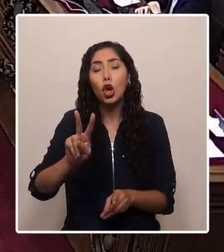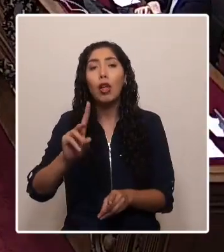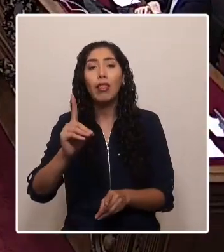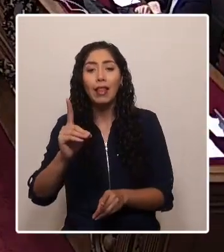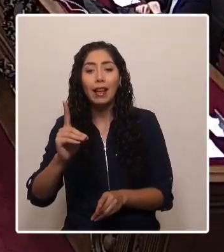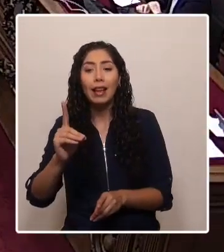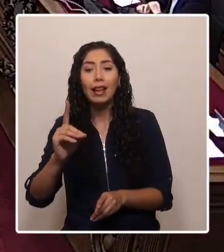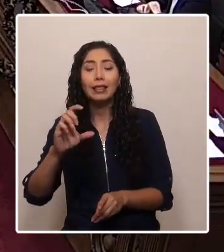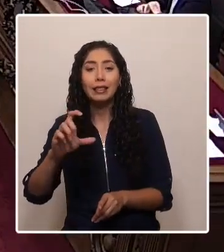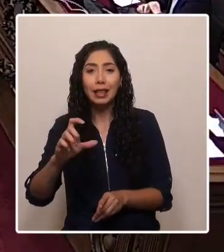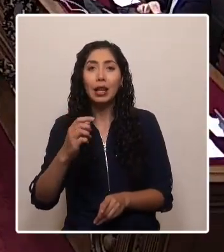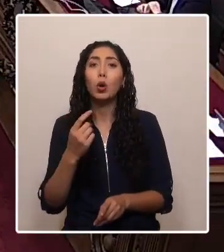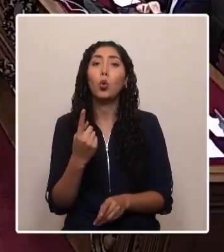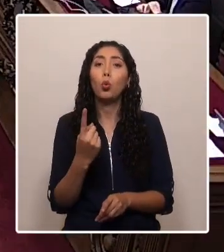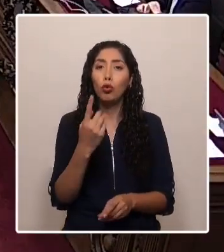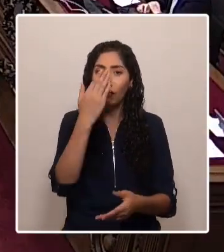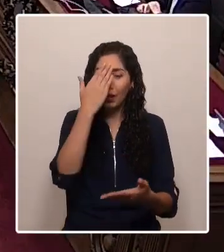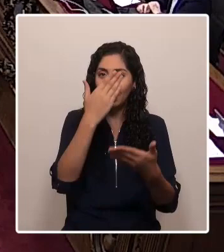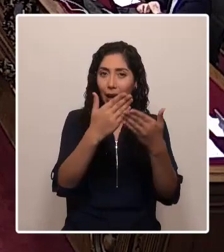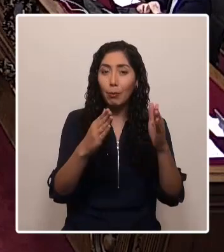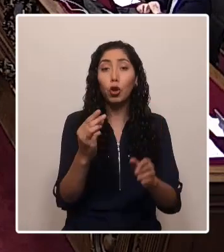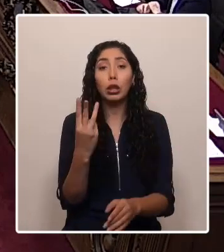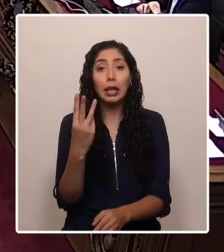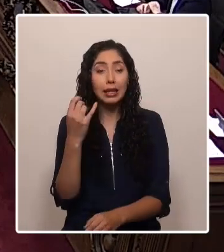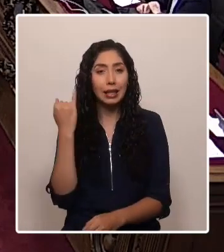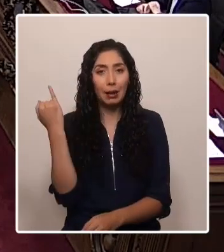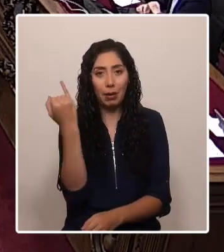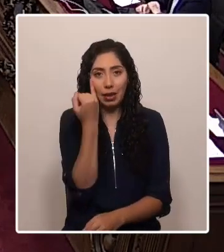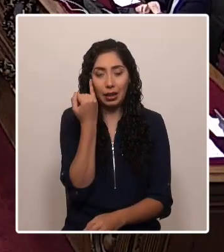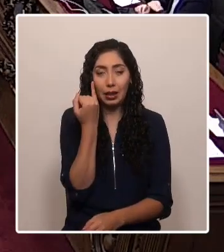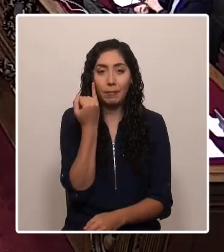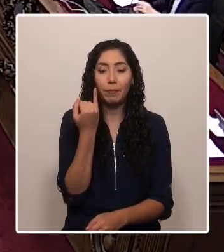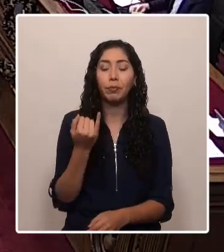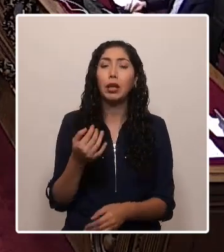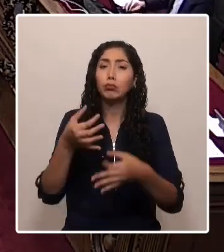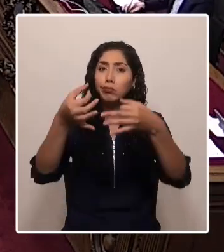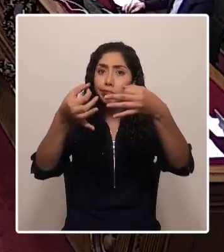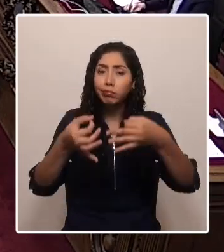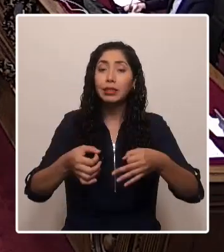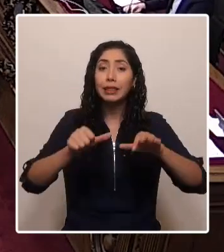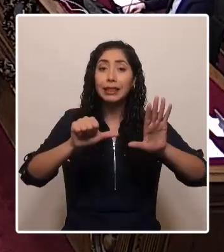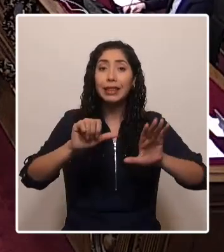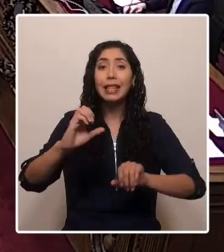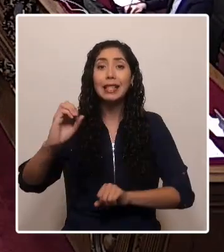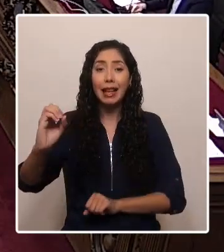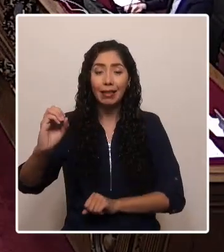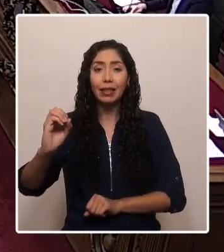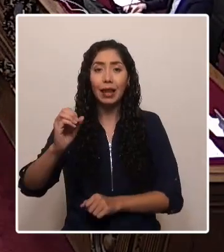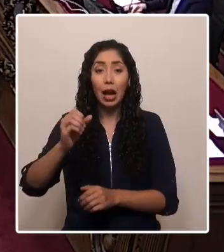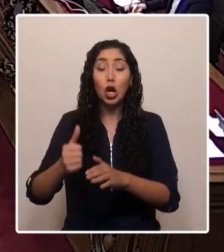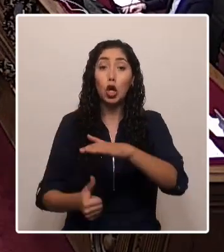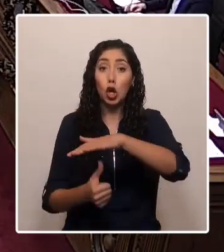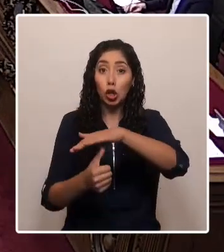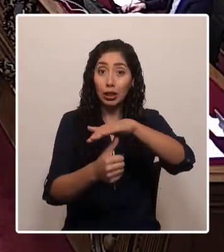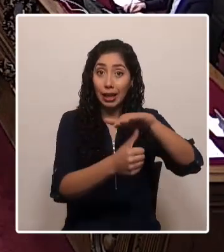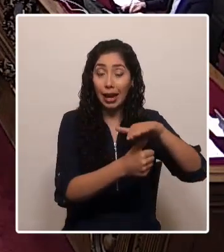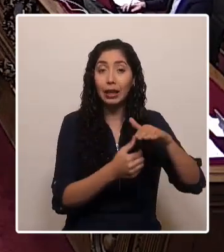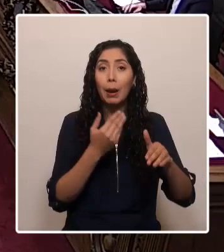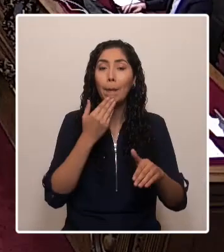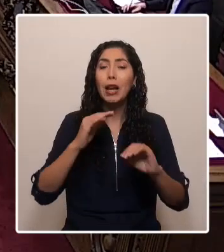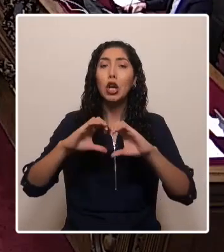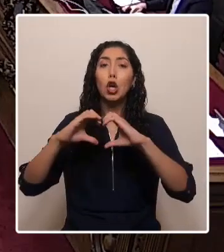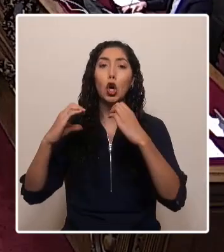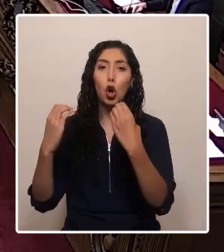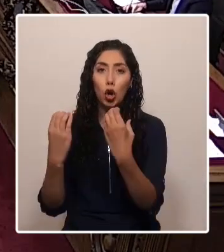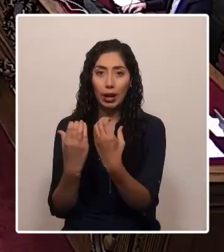Frente Amplio y 3 independientes. Al igual que la totalidad de los 60 concejales, la unanimidad de los cores de la región completa y los